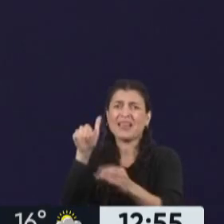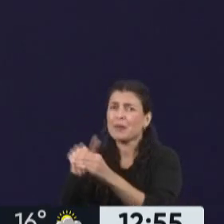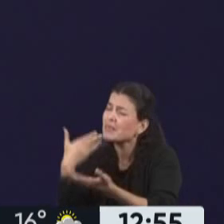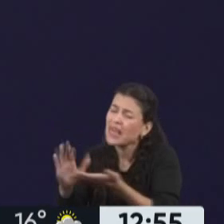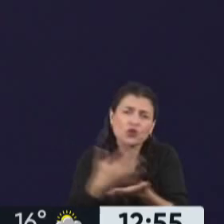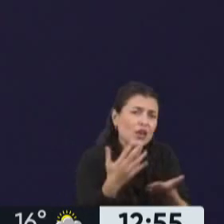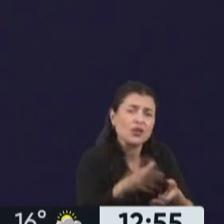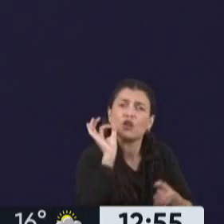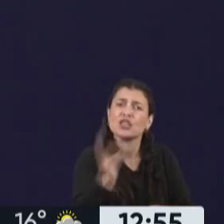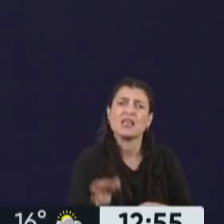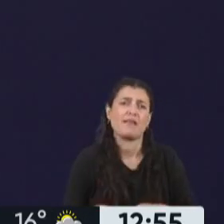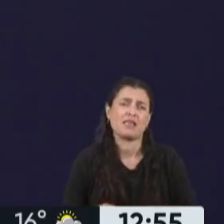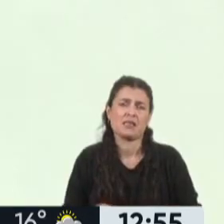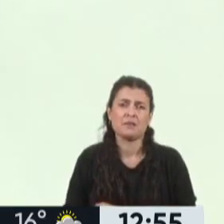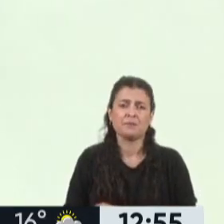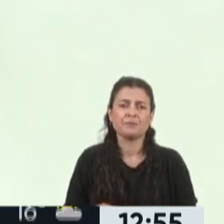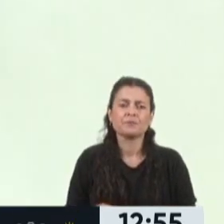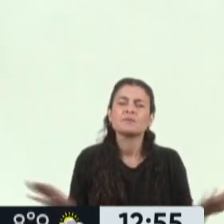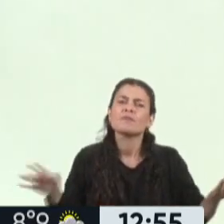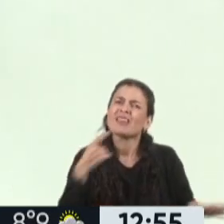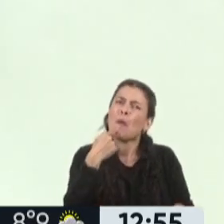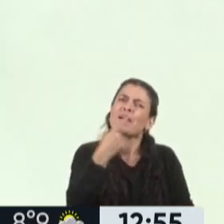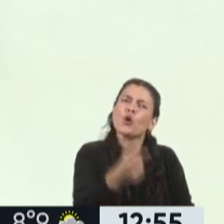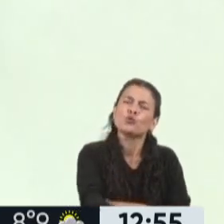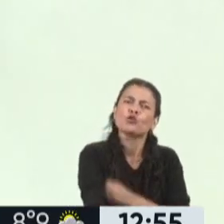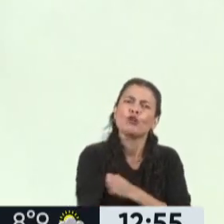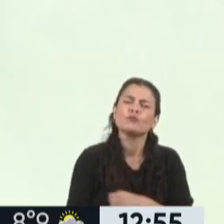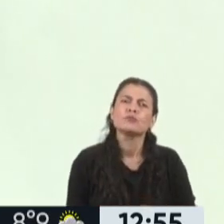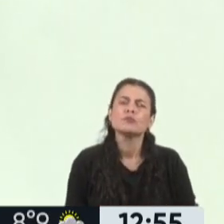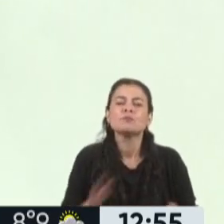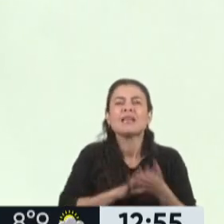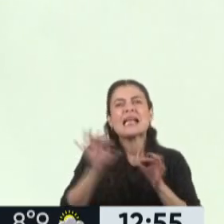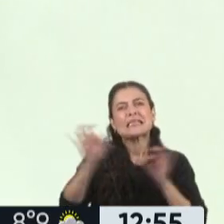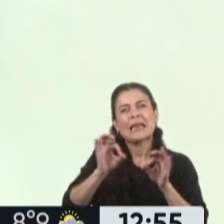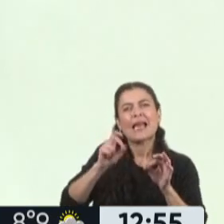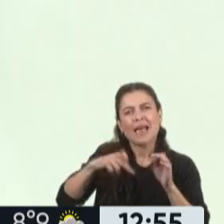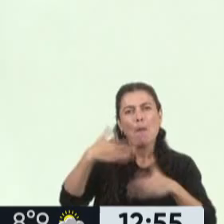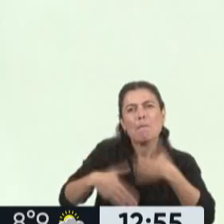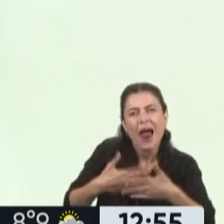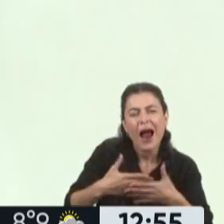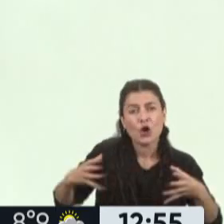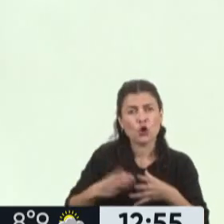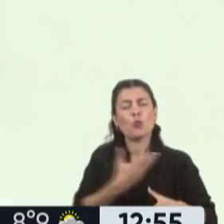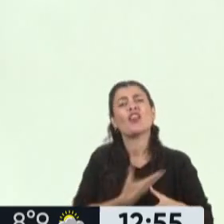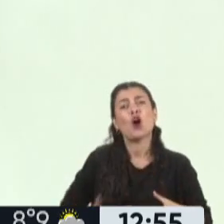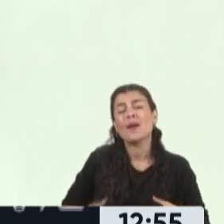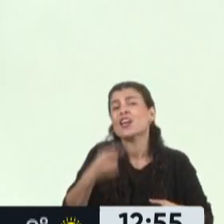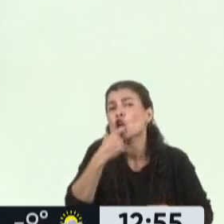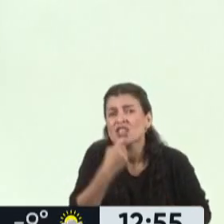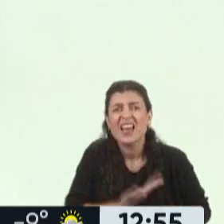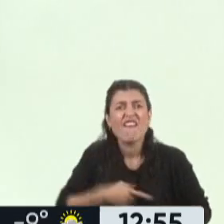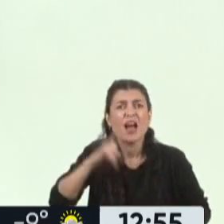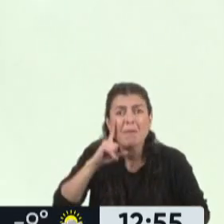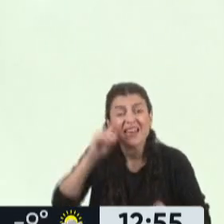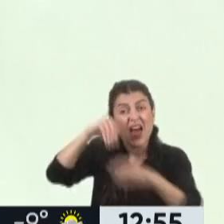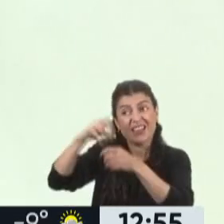2023. Te preguntaba qué estrategia tiene el gobierno en caso de que el acuerdo no